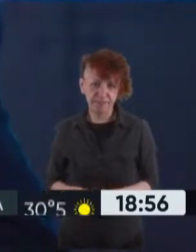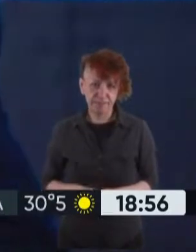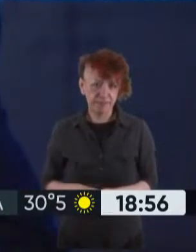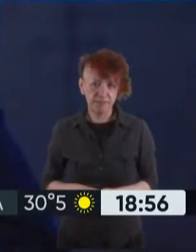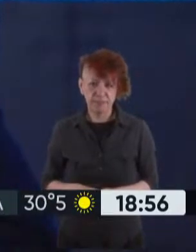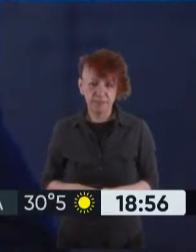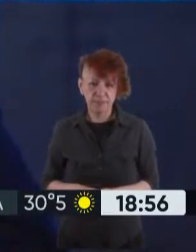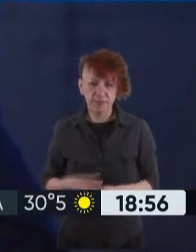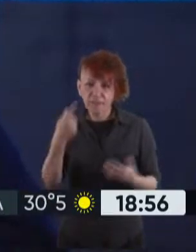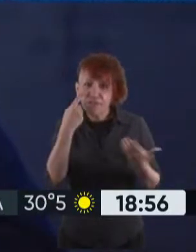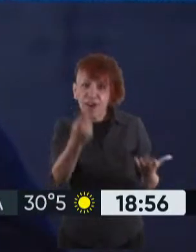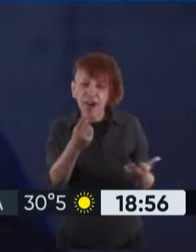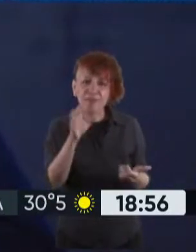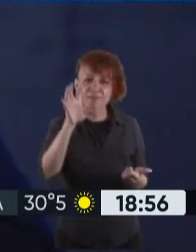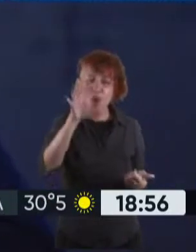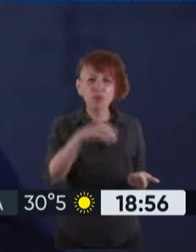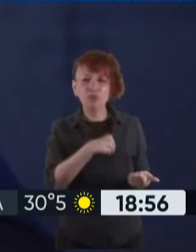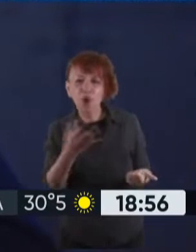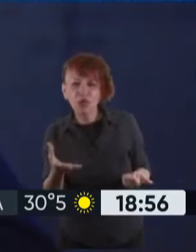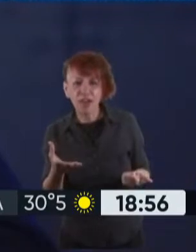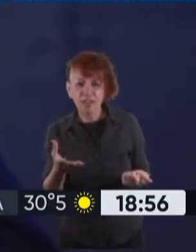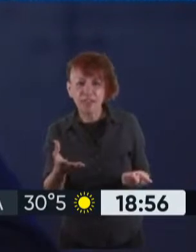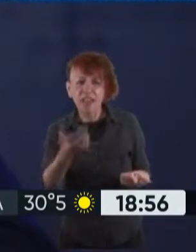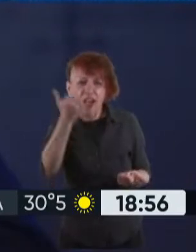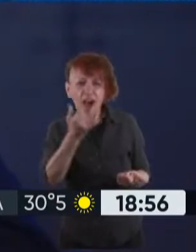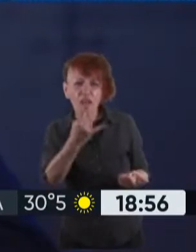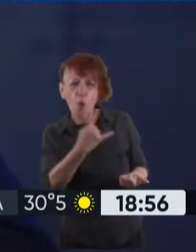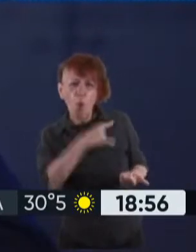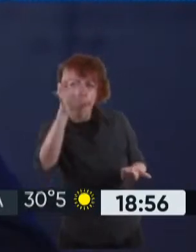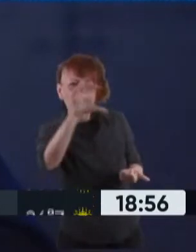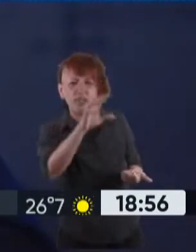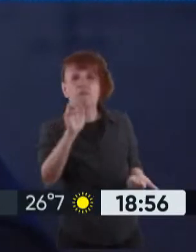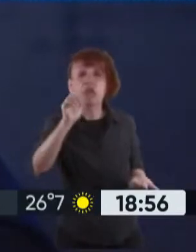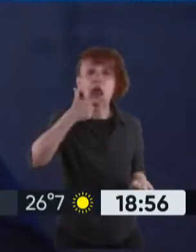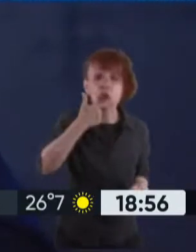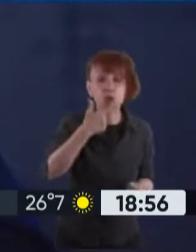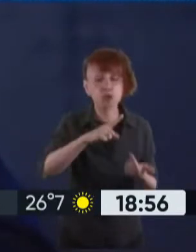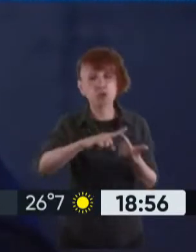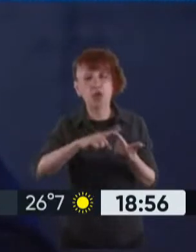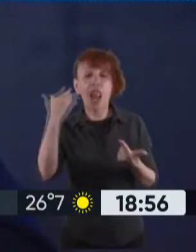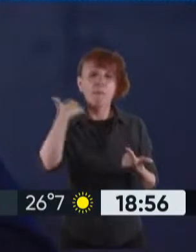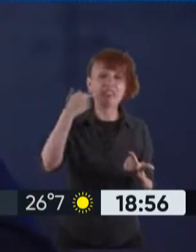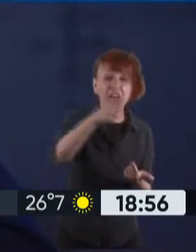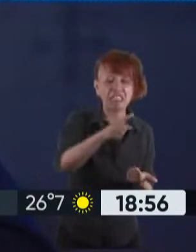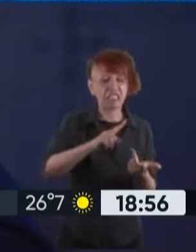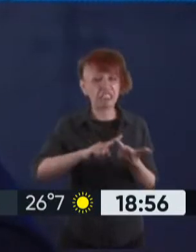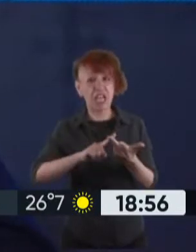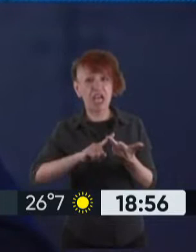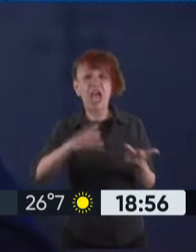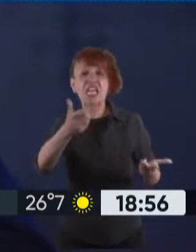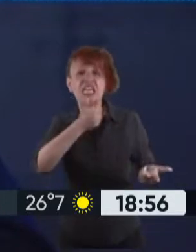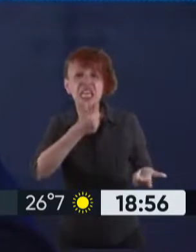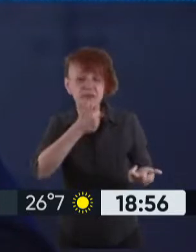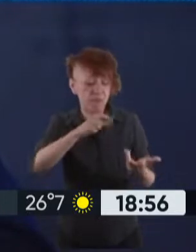Vayan y miren en el Gran Buenos Aires las universidades. Vayan a Lanús, vayan a La Matanza, vayan a Quilmes,